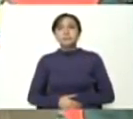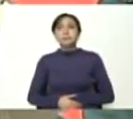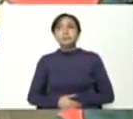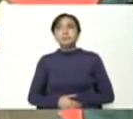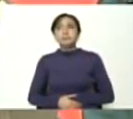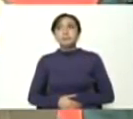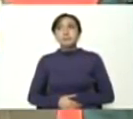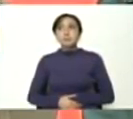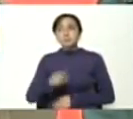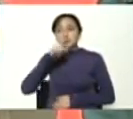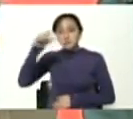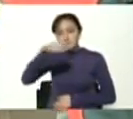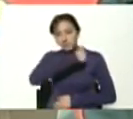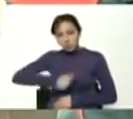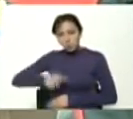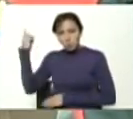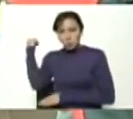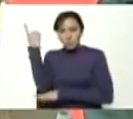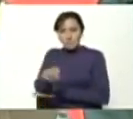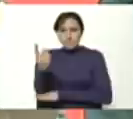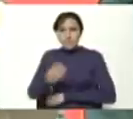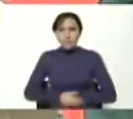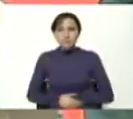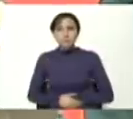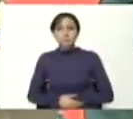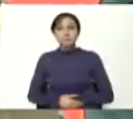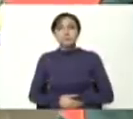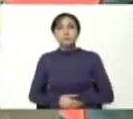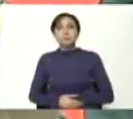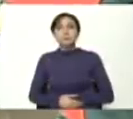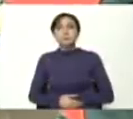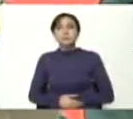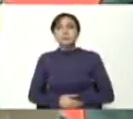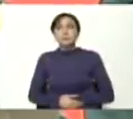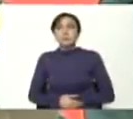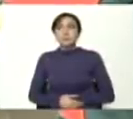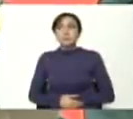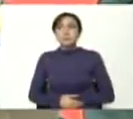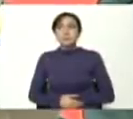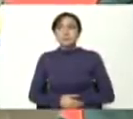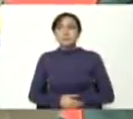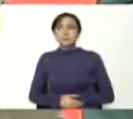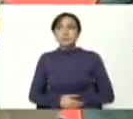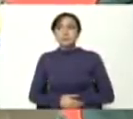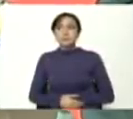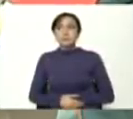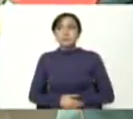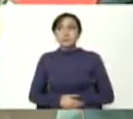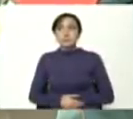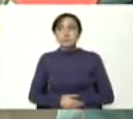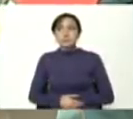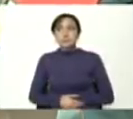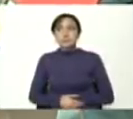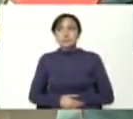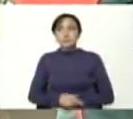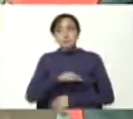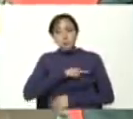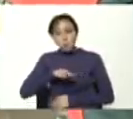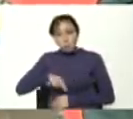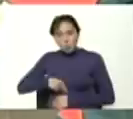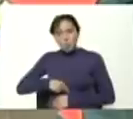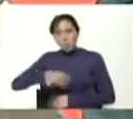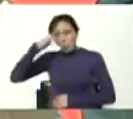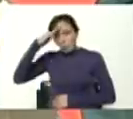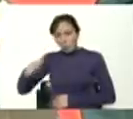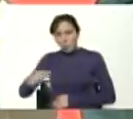el ciudadano Nicolás Maduro Moros, presidente constitucional de la República Bolivariana de Venezuela, nuestro comandante en